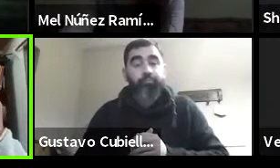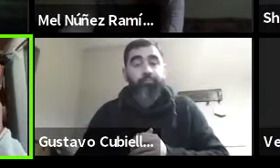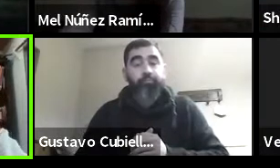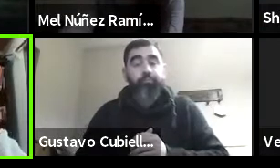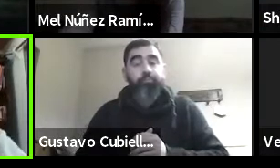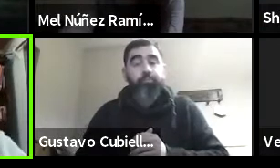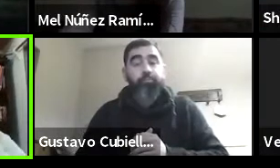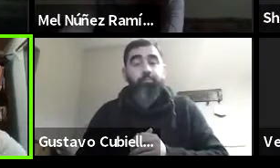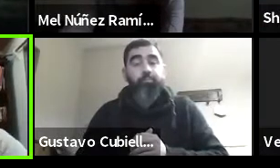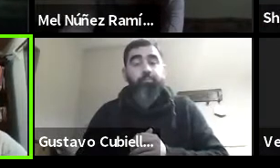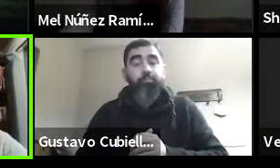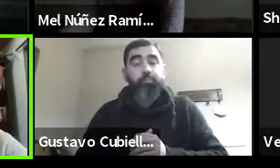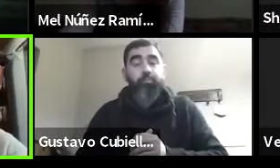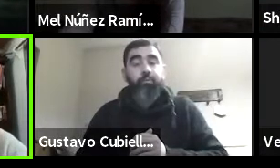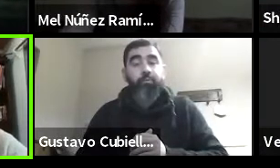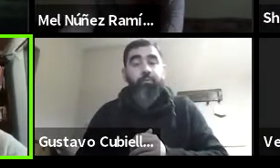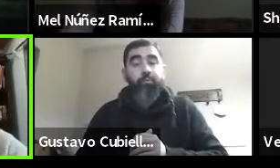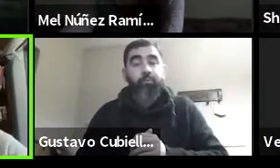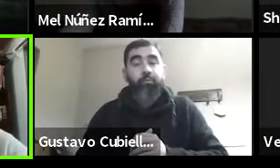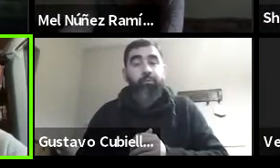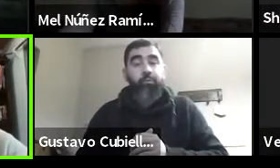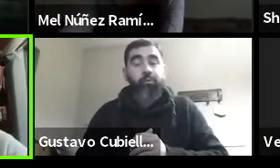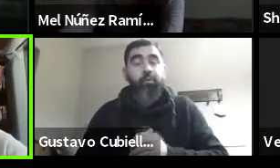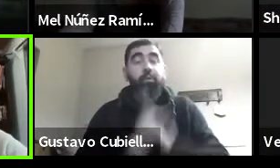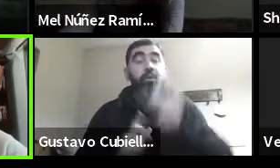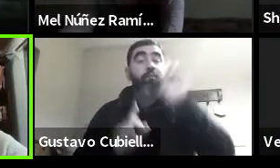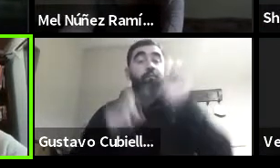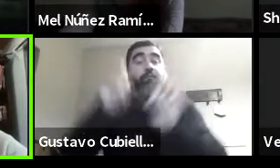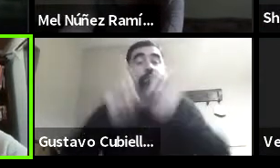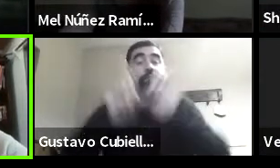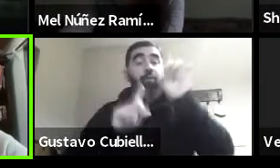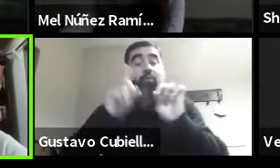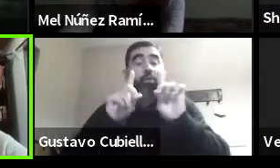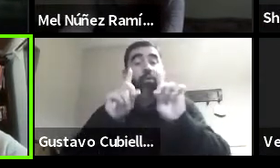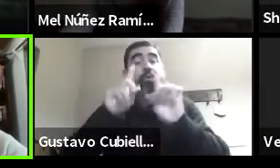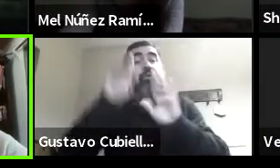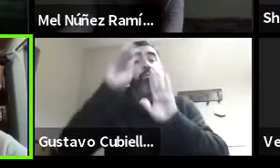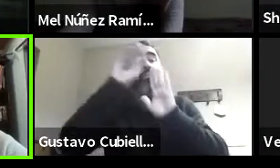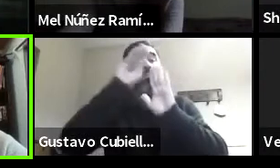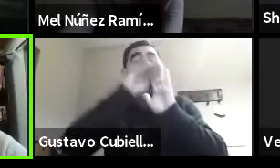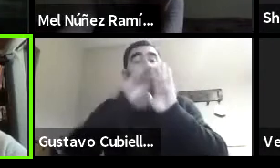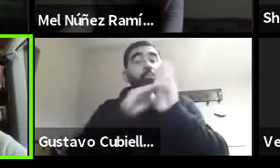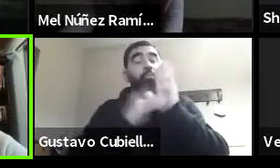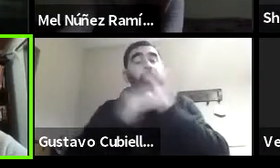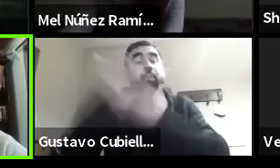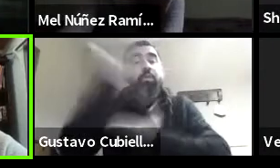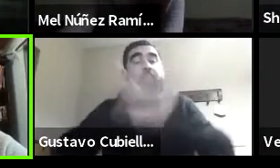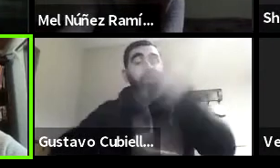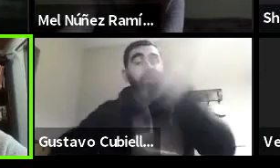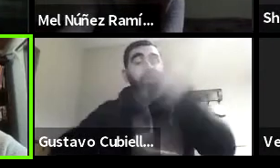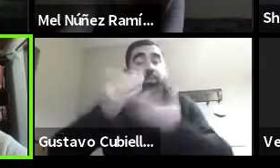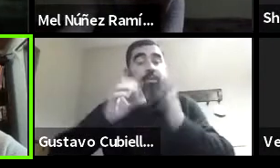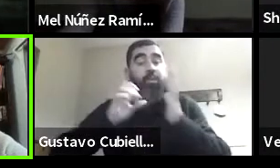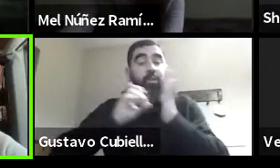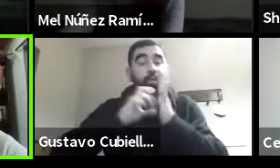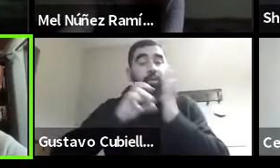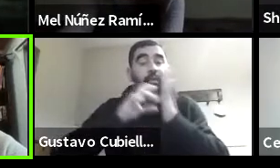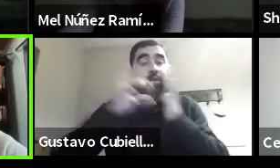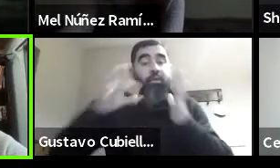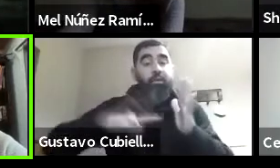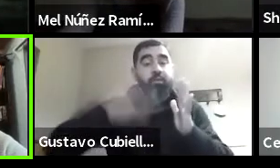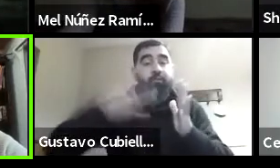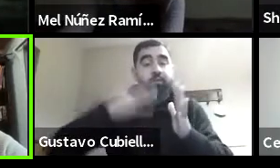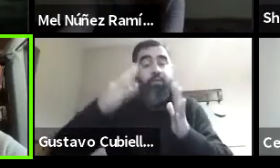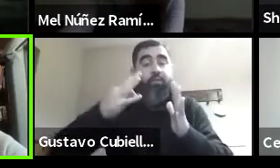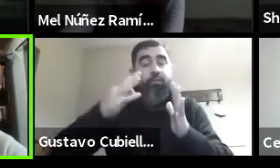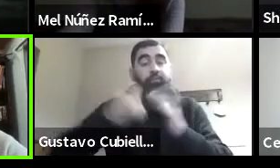anunciaba, desde la facultad, desde el programa Discapacidad y Calidad de Vida, desde el grupo de componentes psicosociales